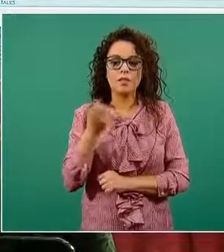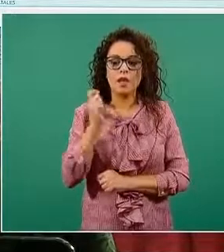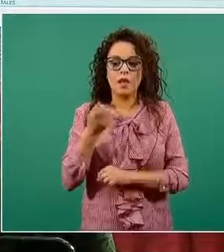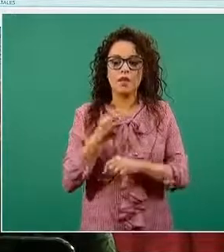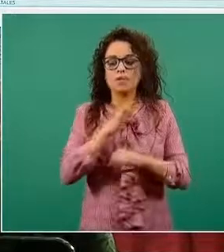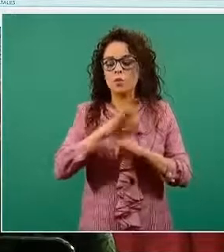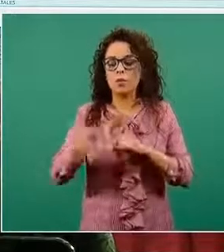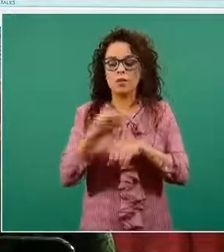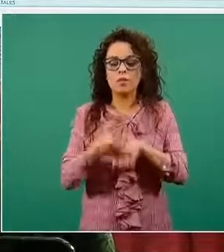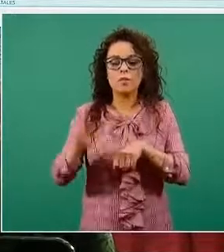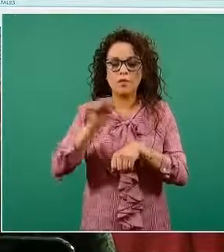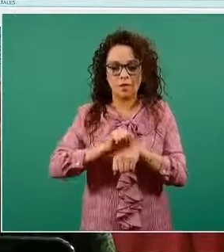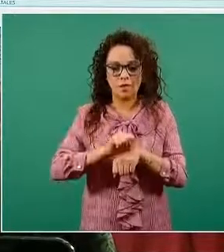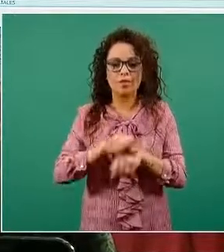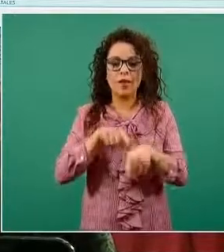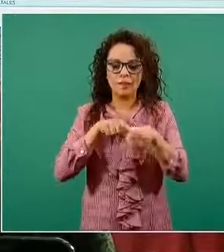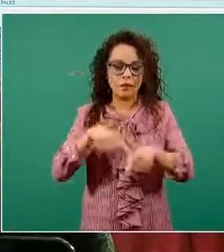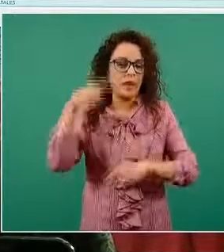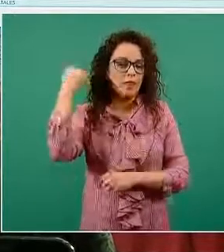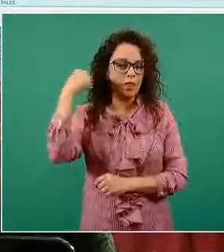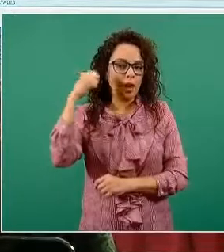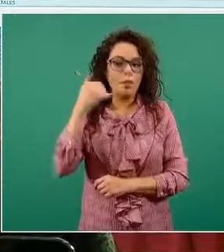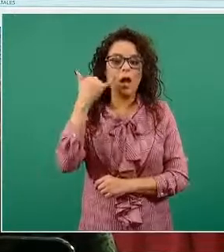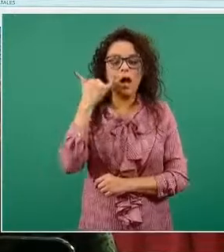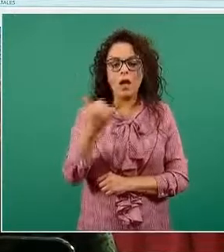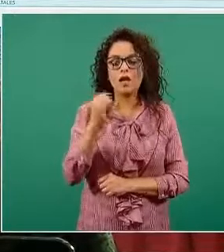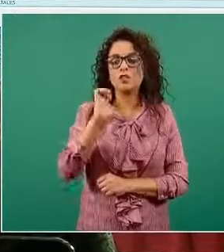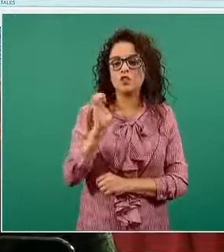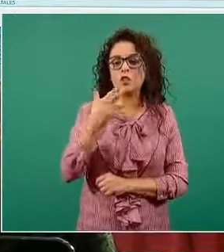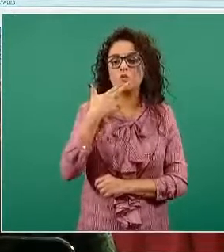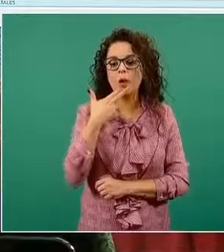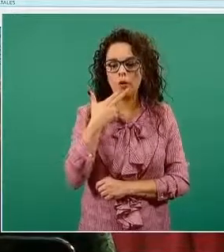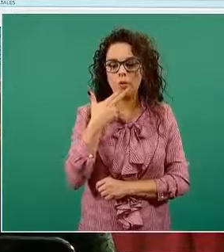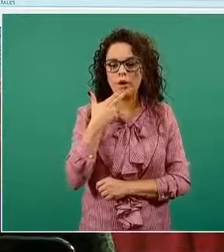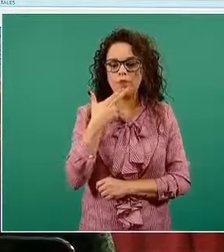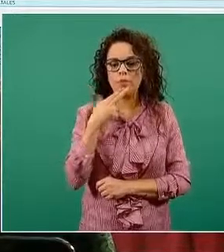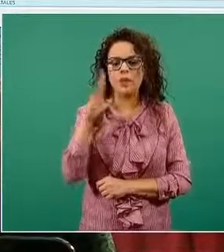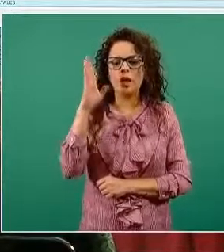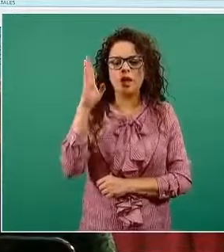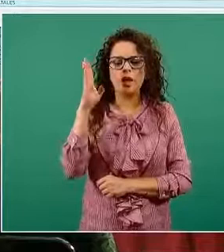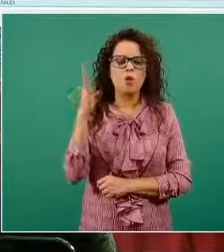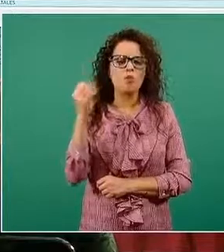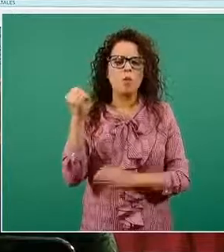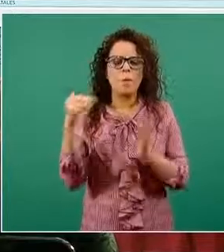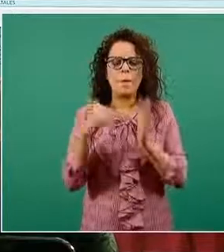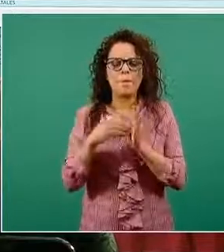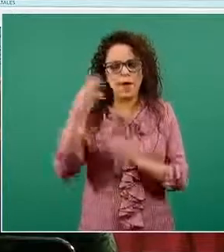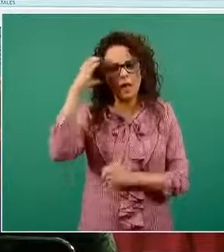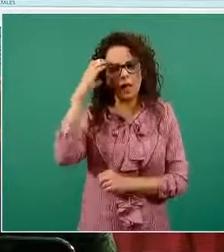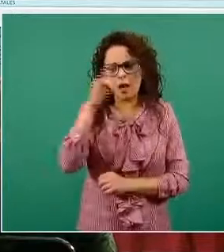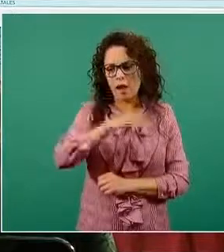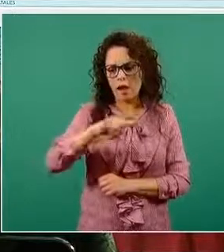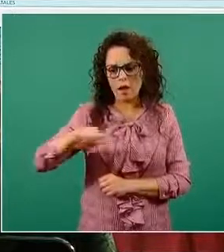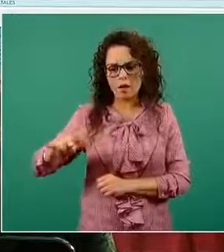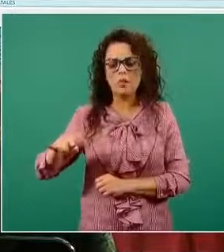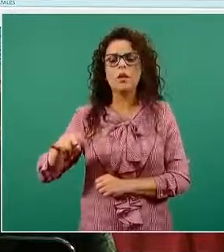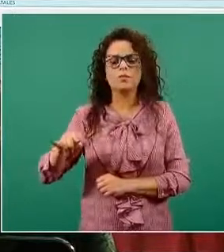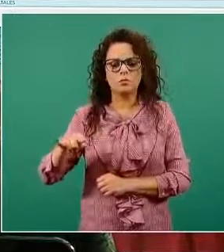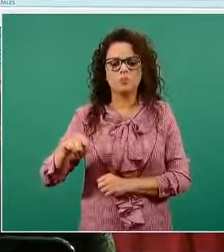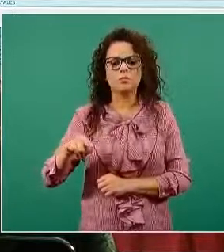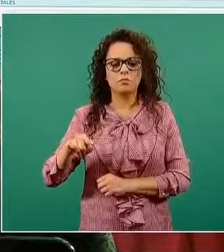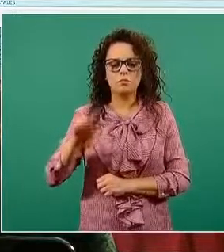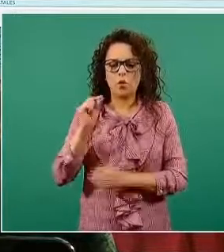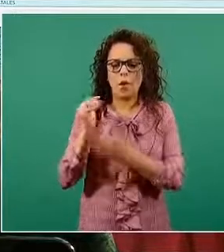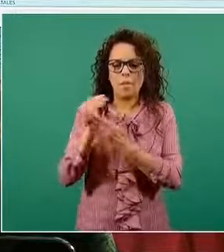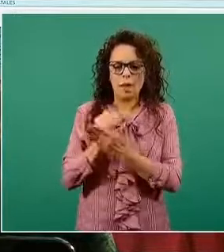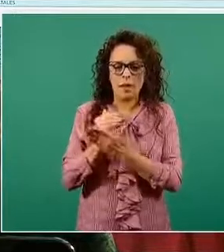Nos referimos a Tabasco y a Chihuahua, y son poco menos de 9,000 camas las que están disponibles con ventilador, que